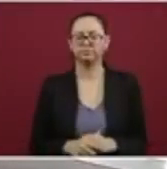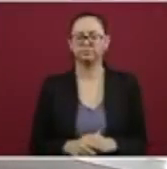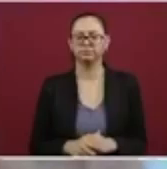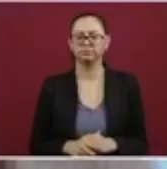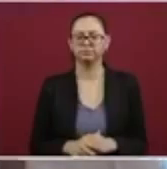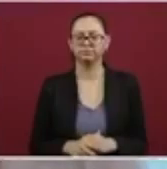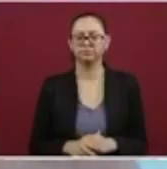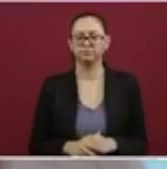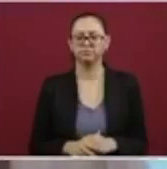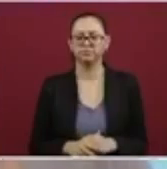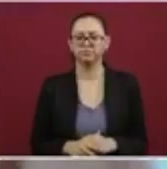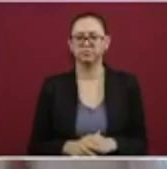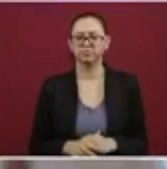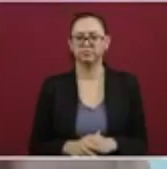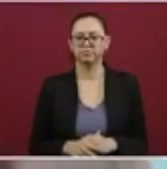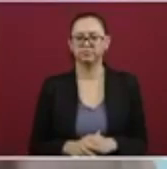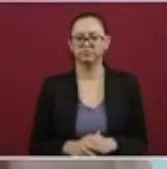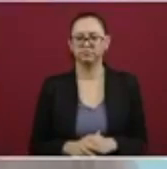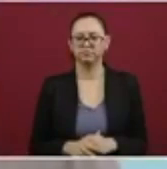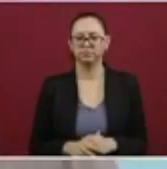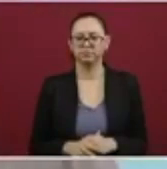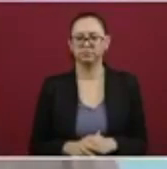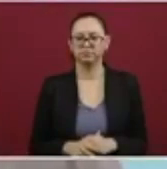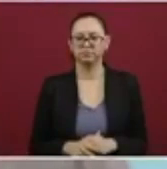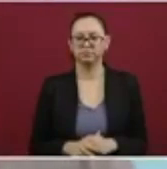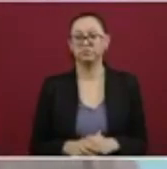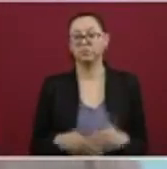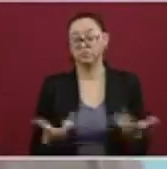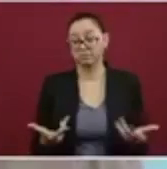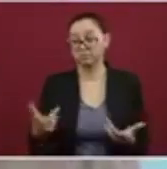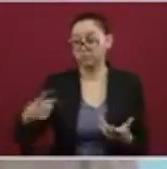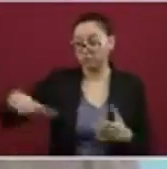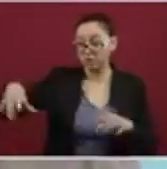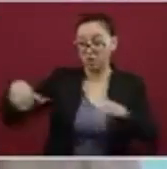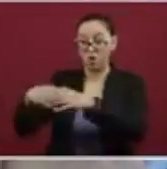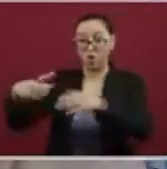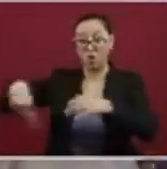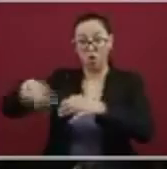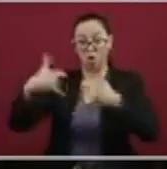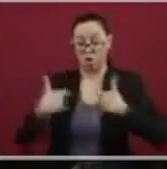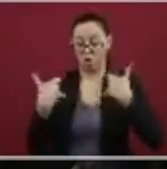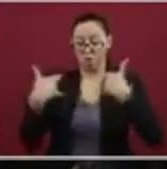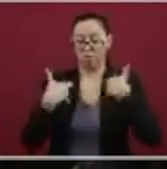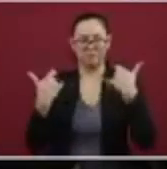Decir que estamos aprovechando a una población joven. En México tenemos